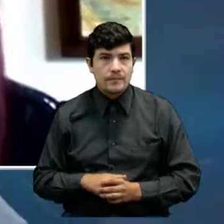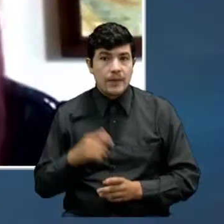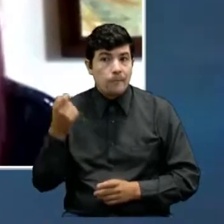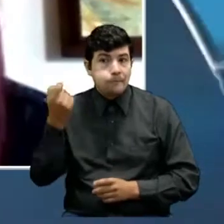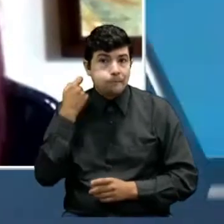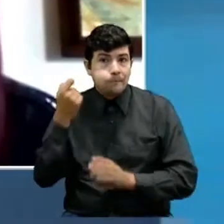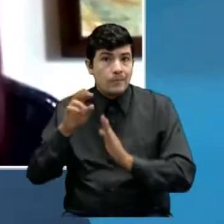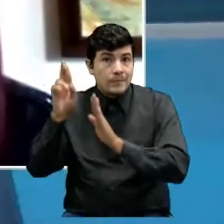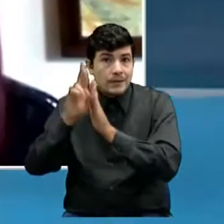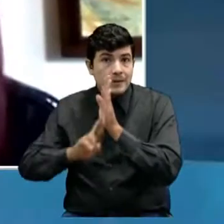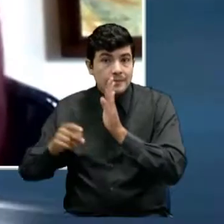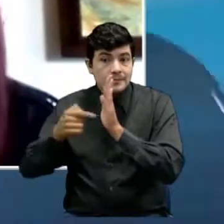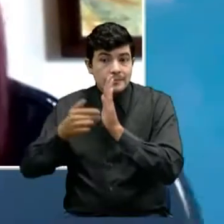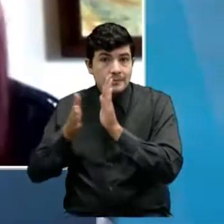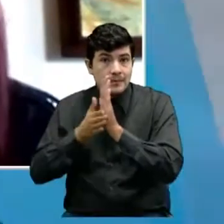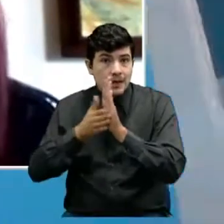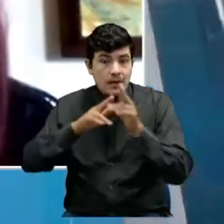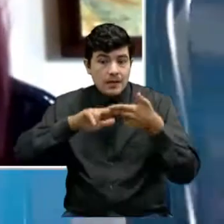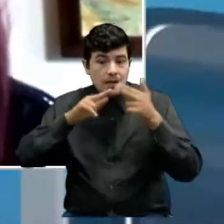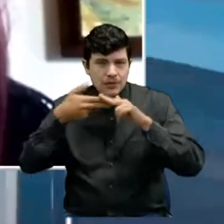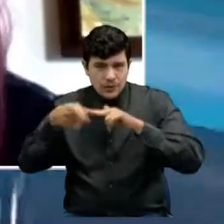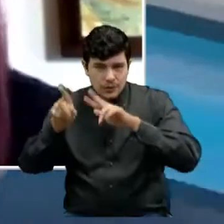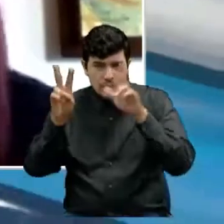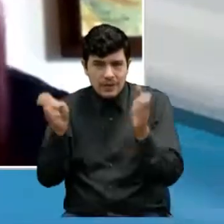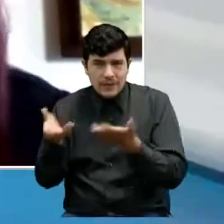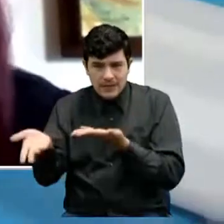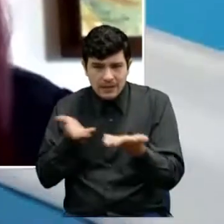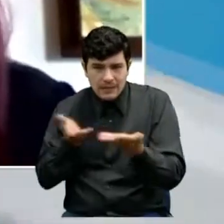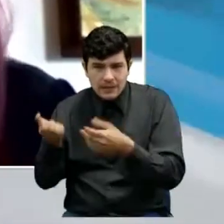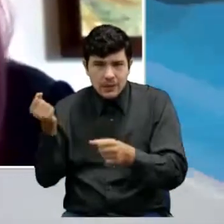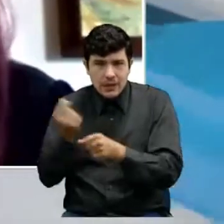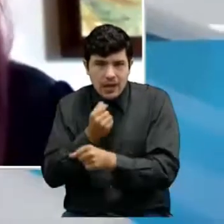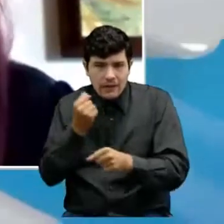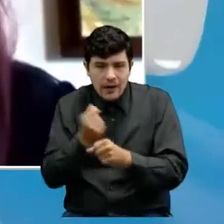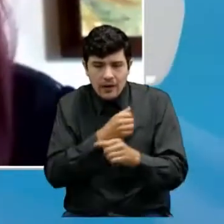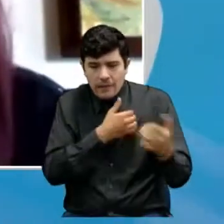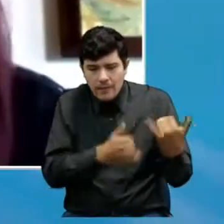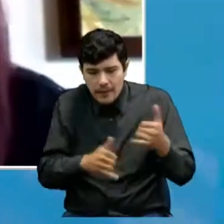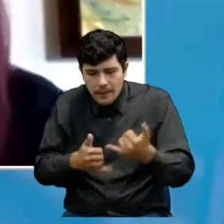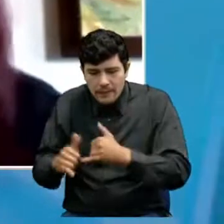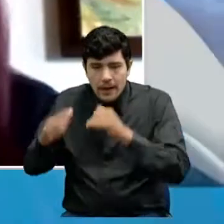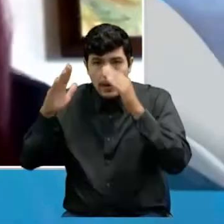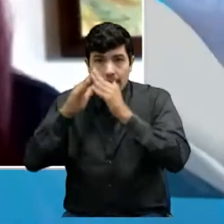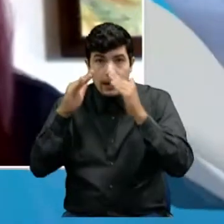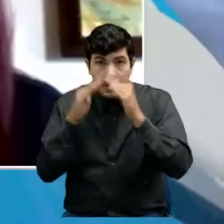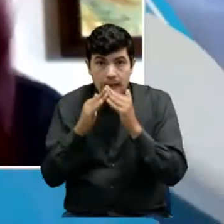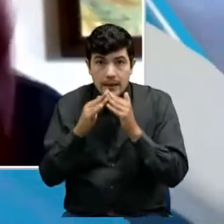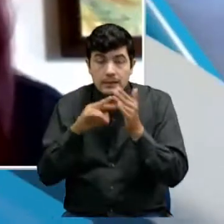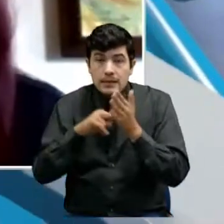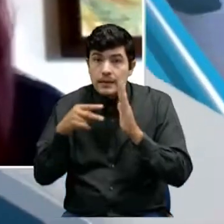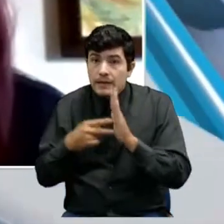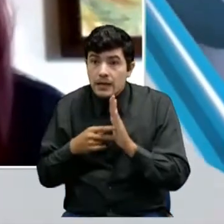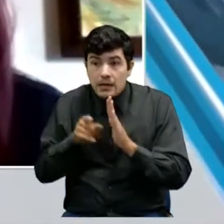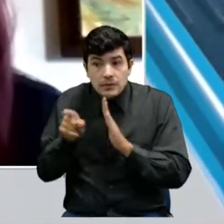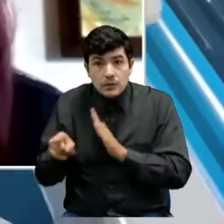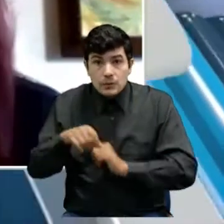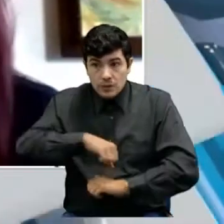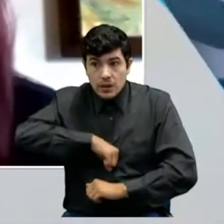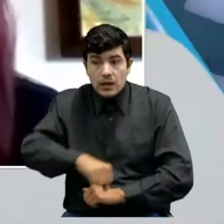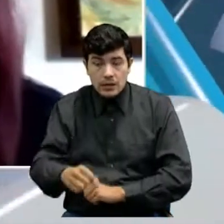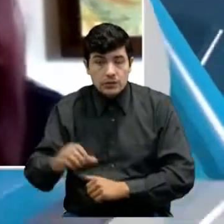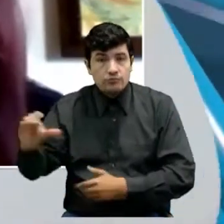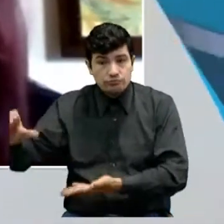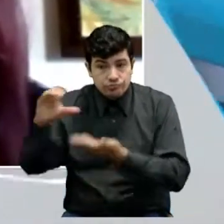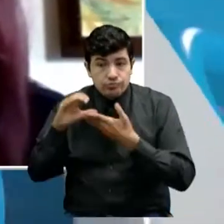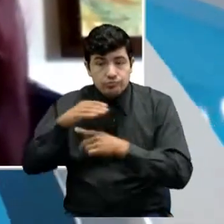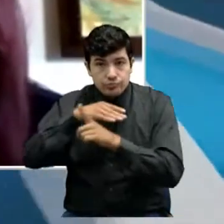que se realizó con relación a la prestación de servicios del servicio doméstico es que tienen derecho a la prima de servicios. Por